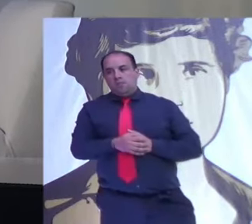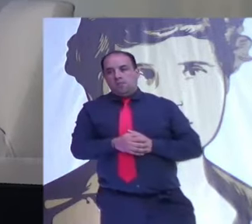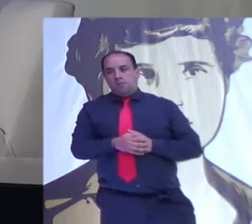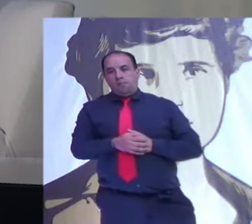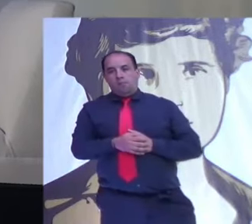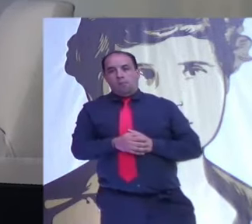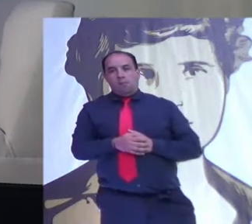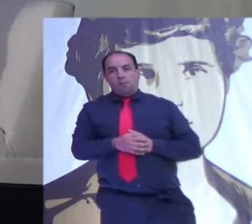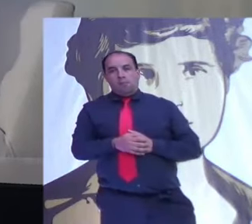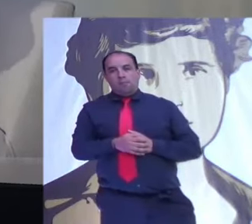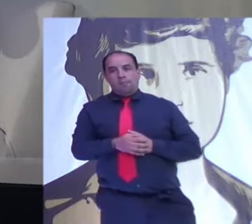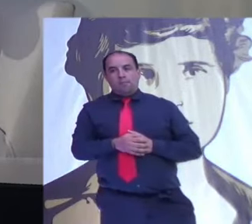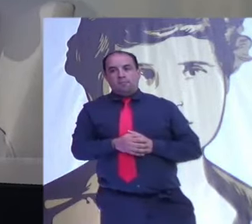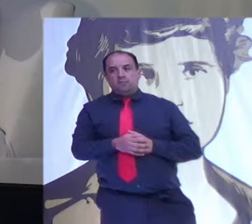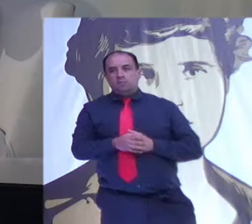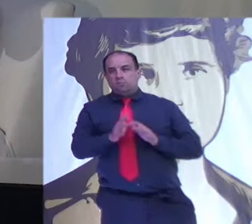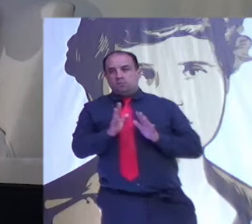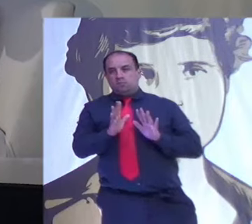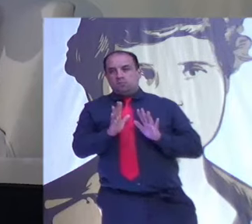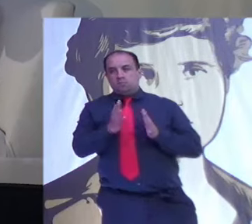Sí, en lo que.